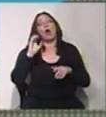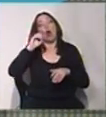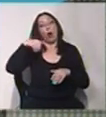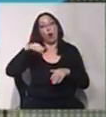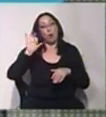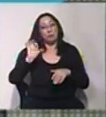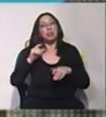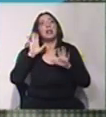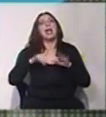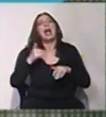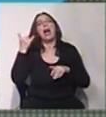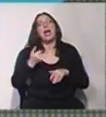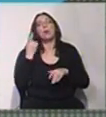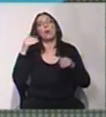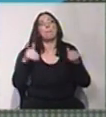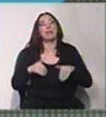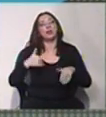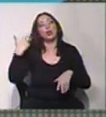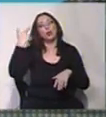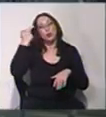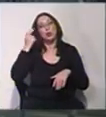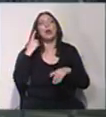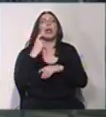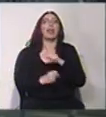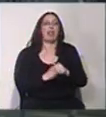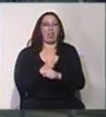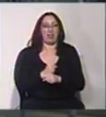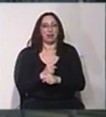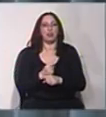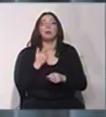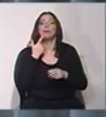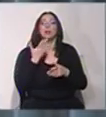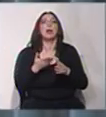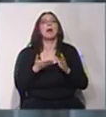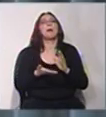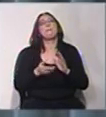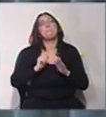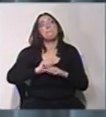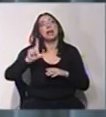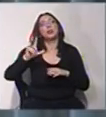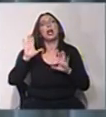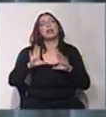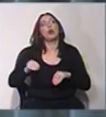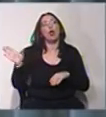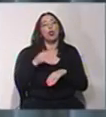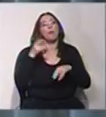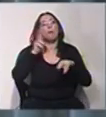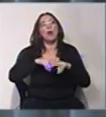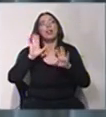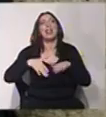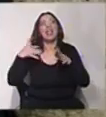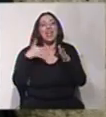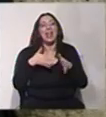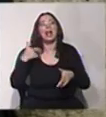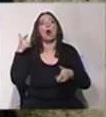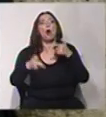el mundo ocurren alrededor de 1 millón de suicidios cada año, cantidad mayor que la correspondiente a todas las muertes debidas a guerras y homicidios.